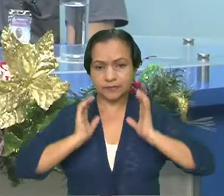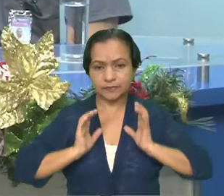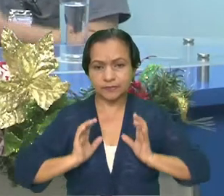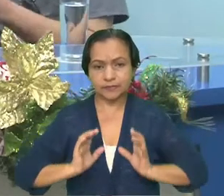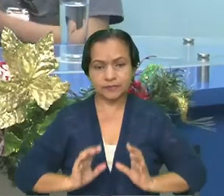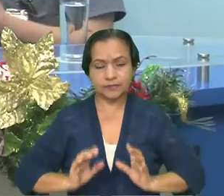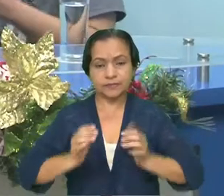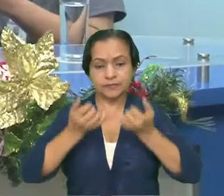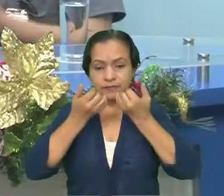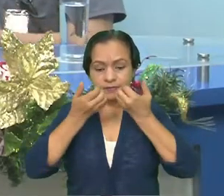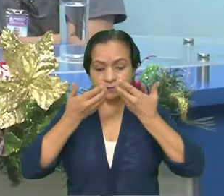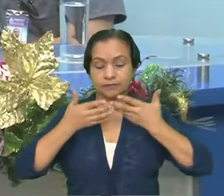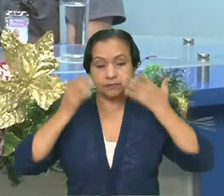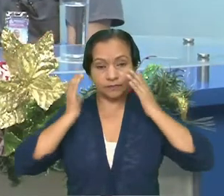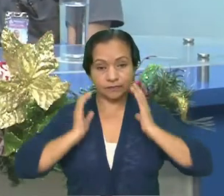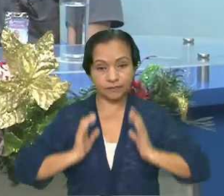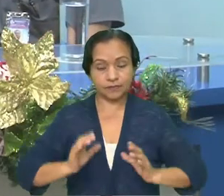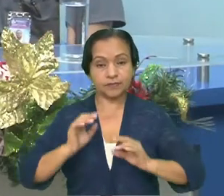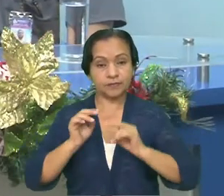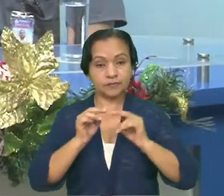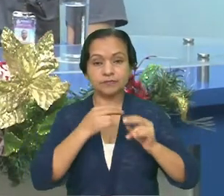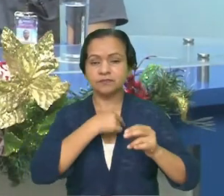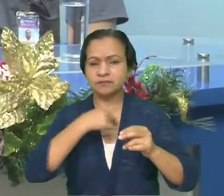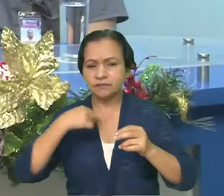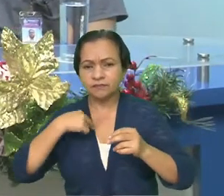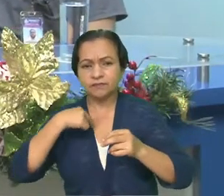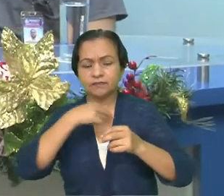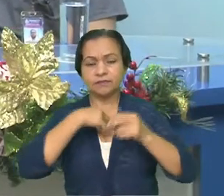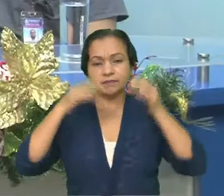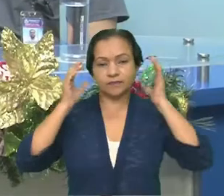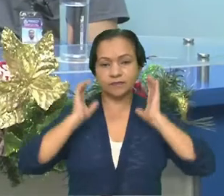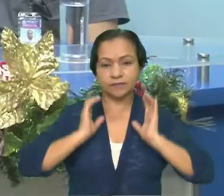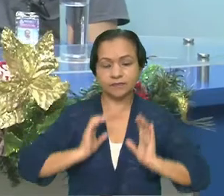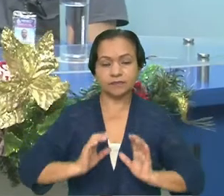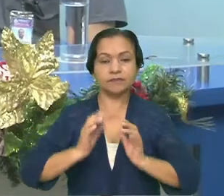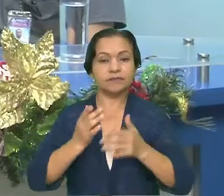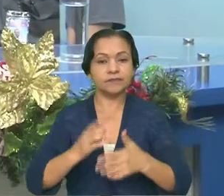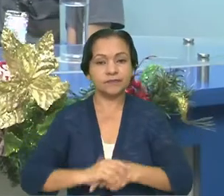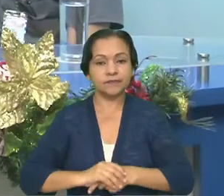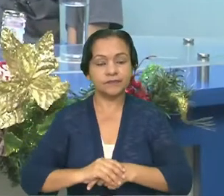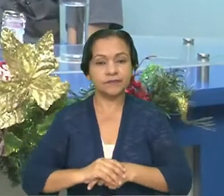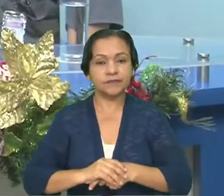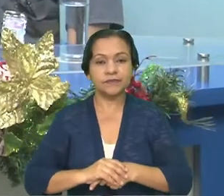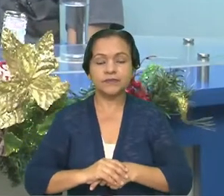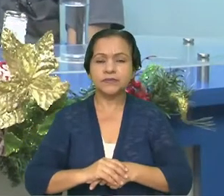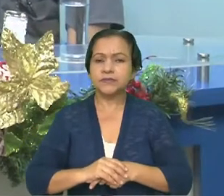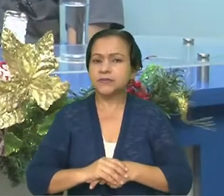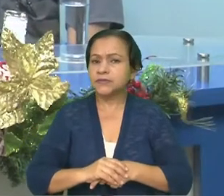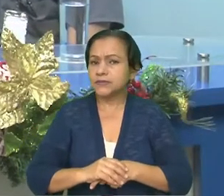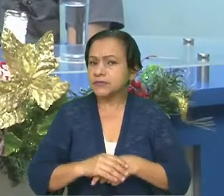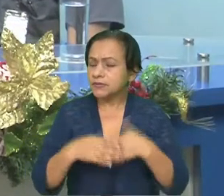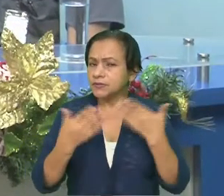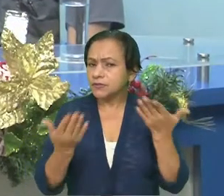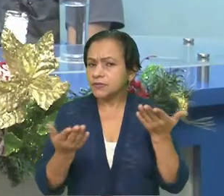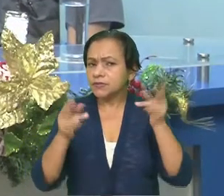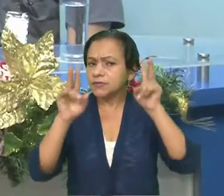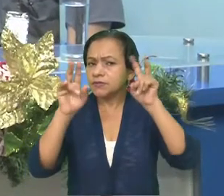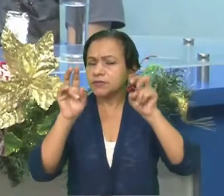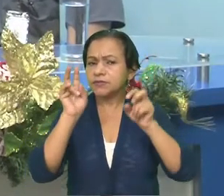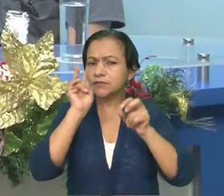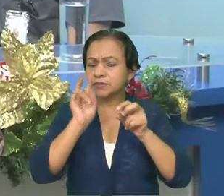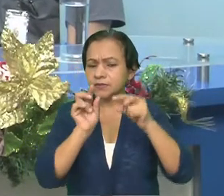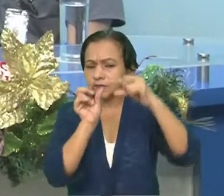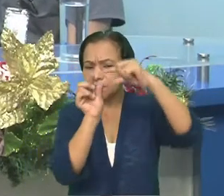de la información, pues, o de las órdenes que quieren ir de una neurona a otra. Correcto. ¿Tiene que ver mucho con la